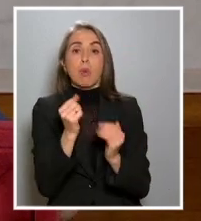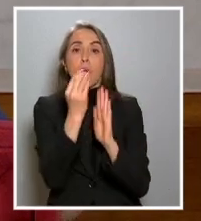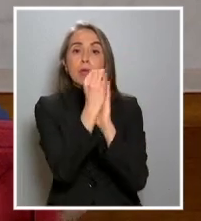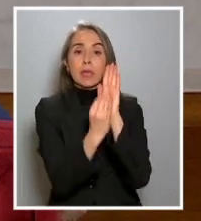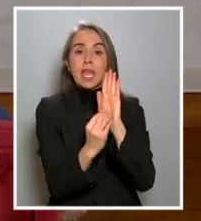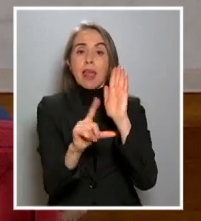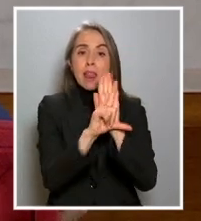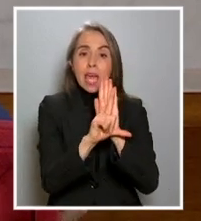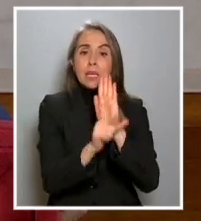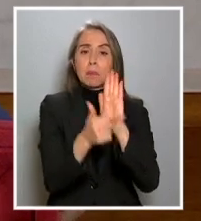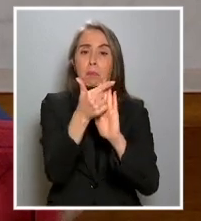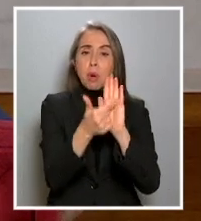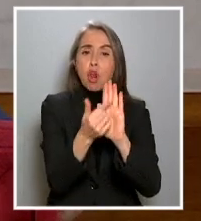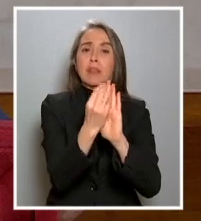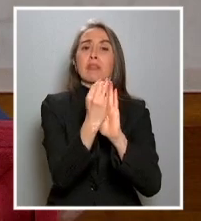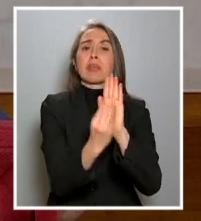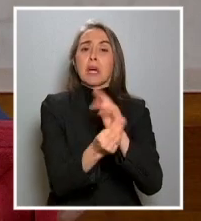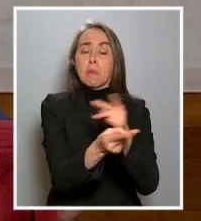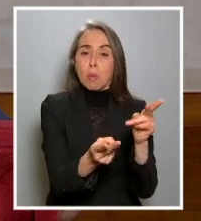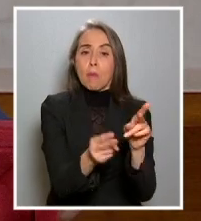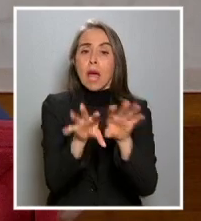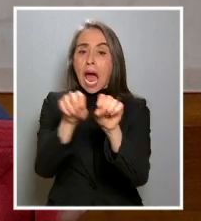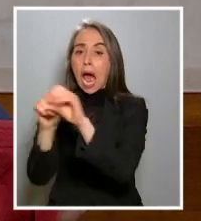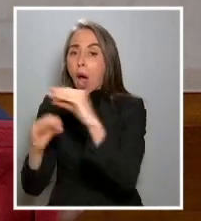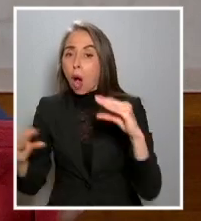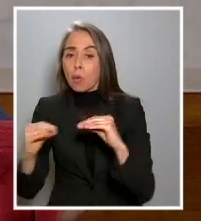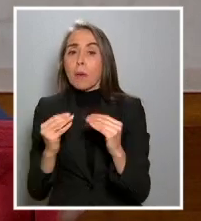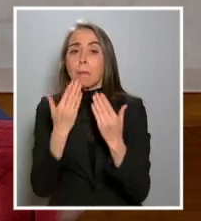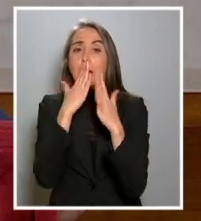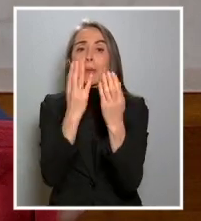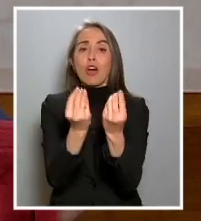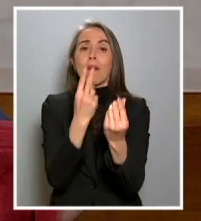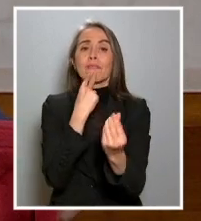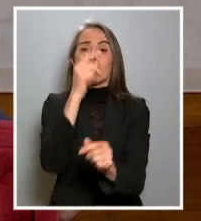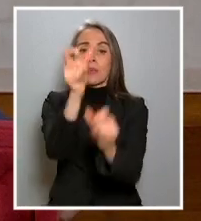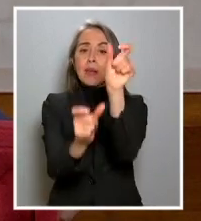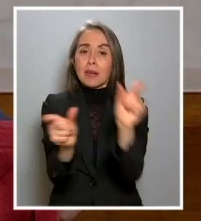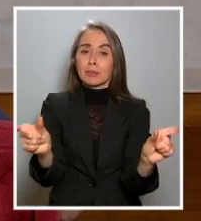con acuerdos, con diálogo, para mejorar la calidad de vida de nuestra gente.